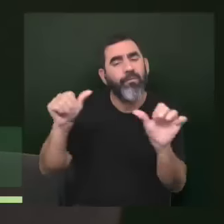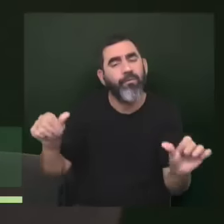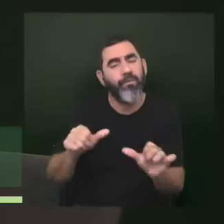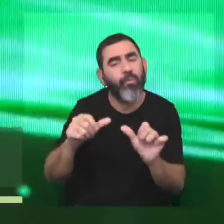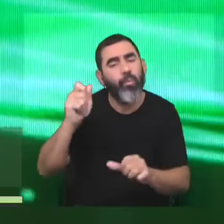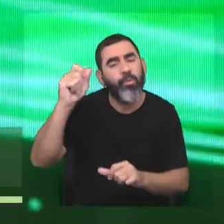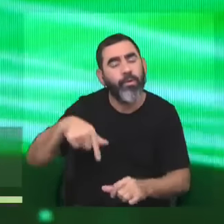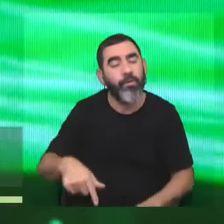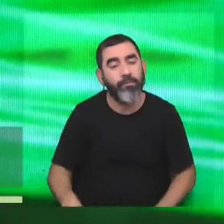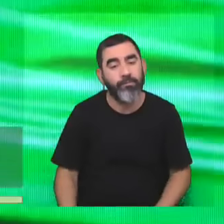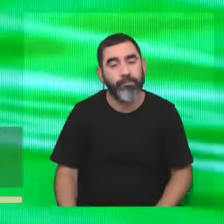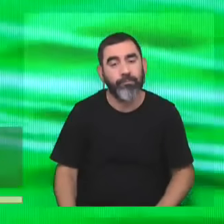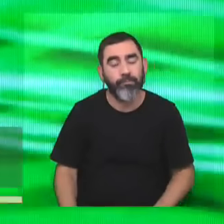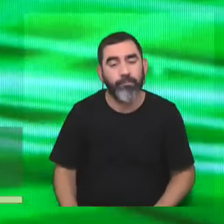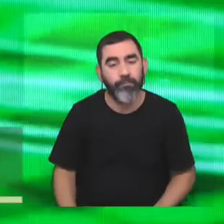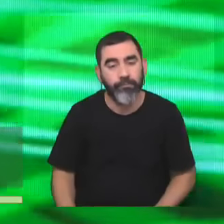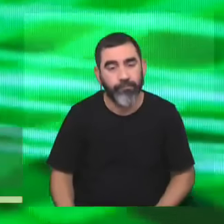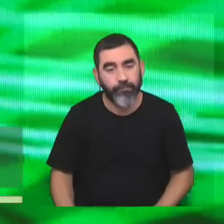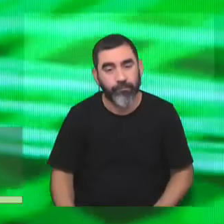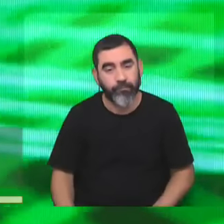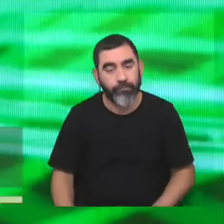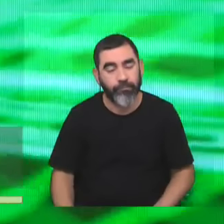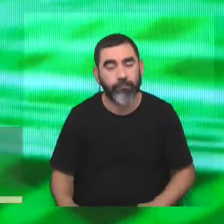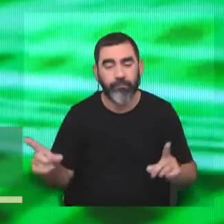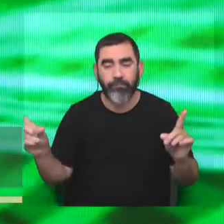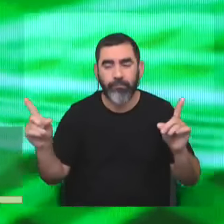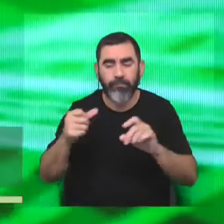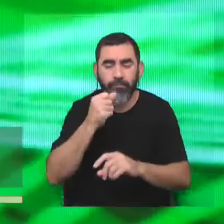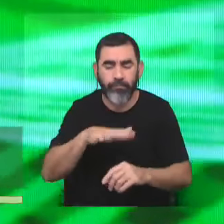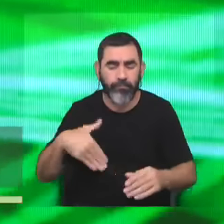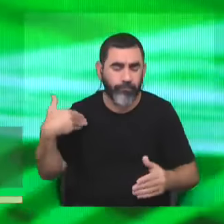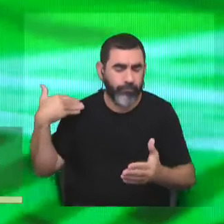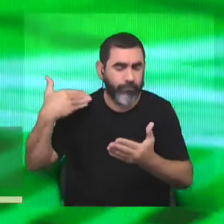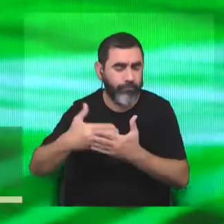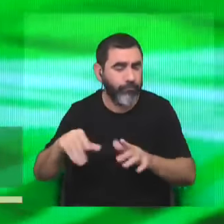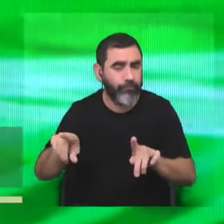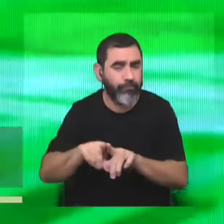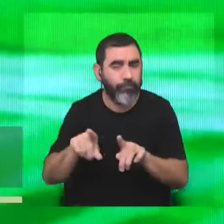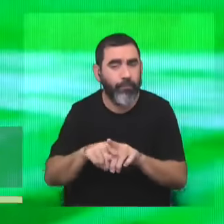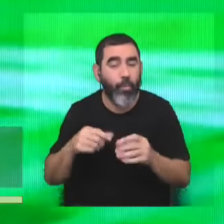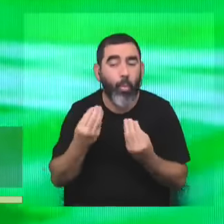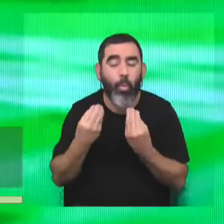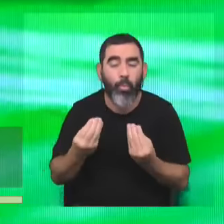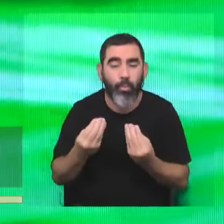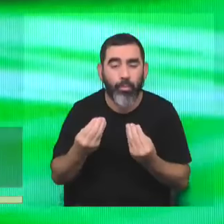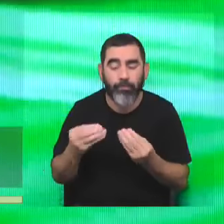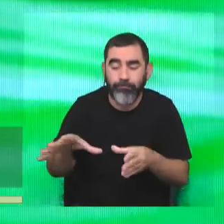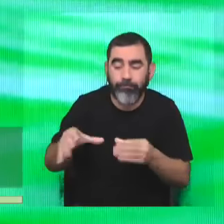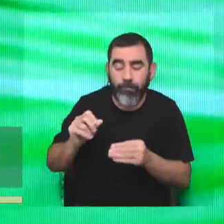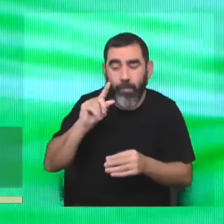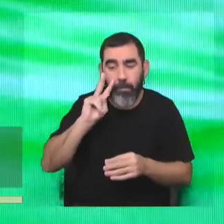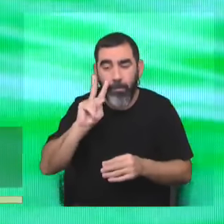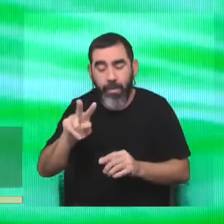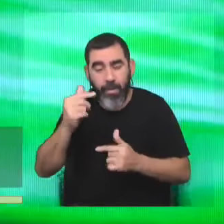plan en principio bueno las dificultades son históricas y tiene que ver con cómo nos apropiamos de esta mirada que es una